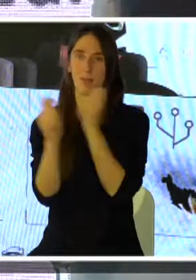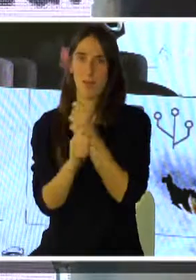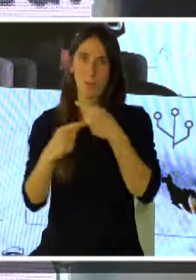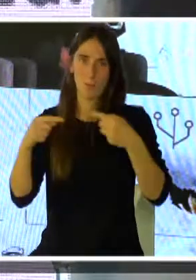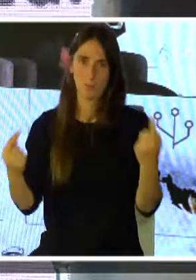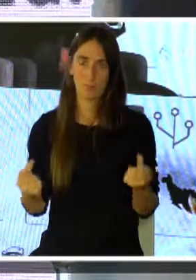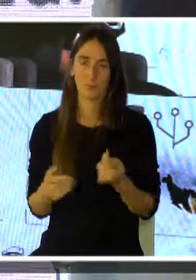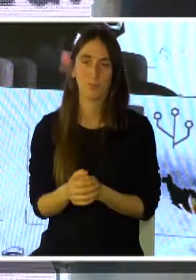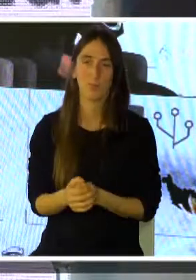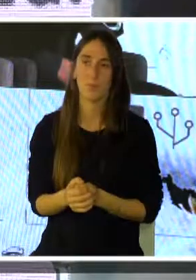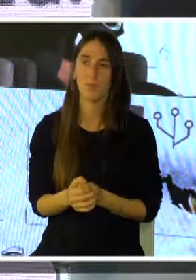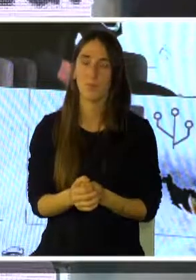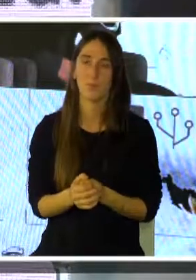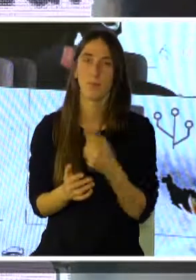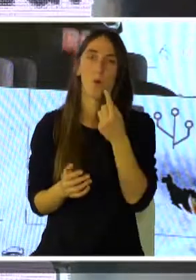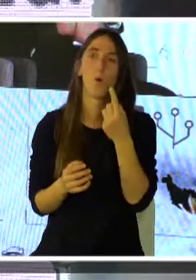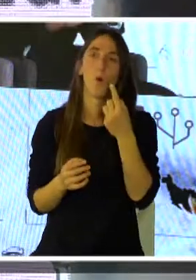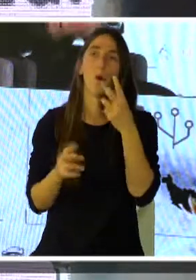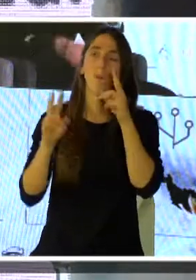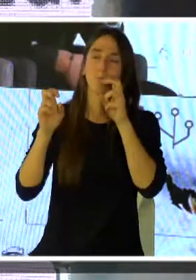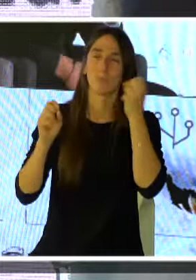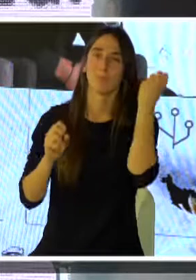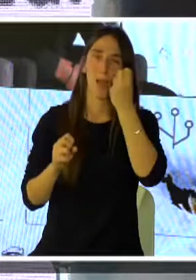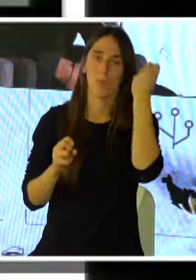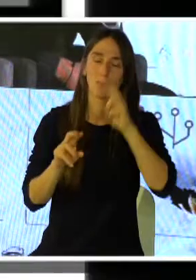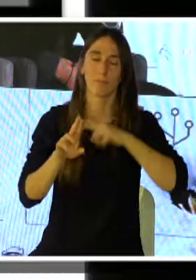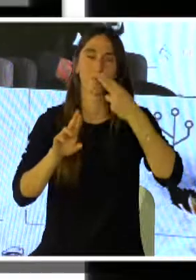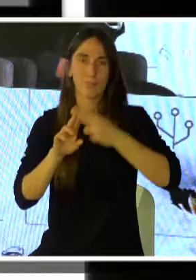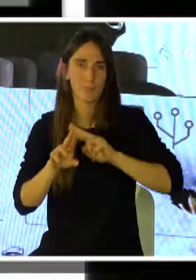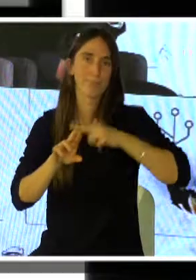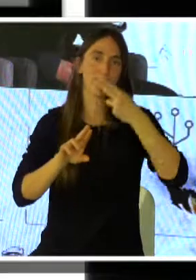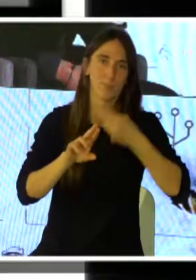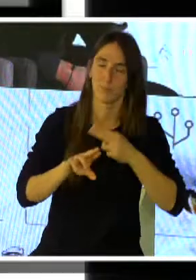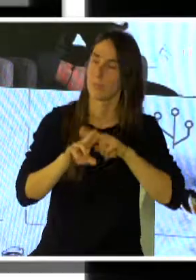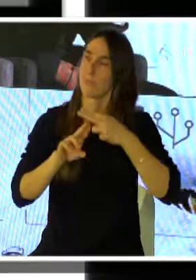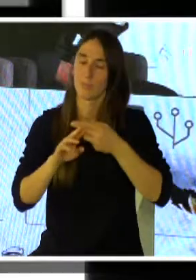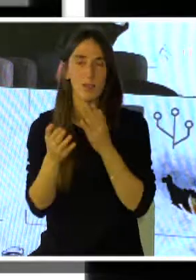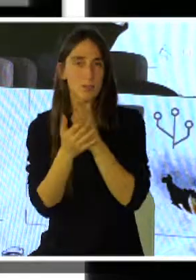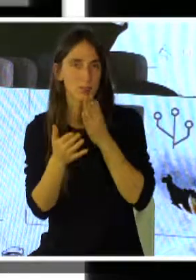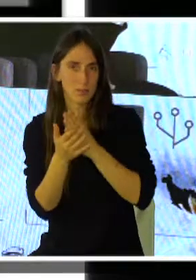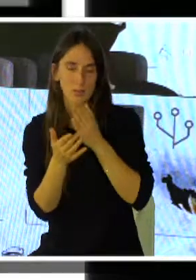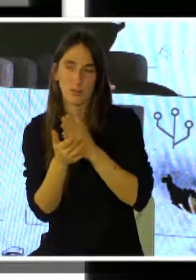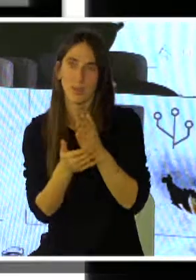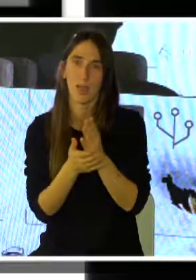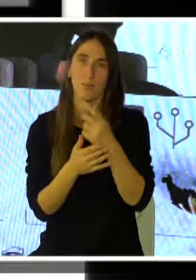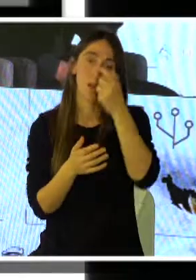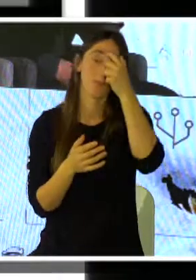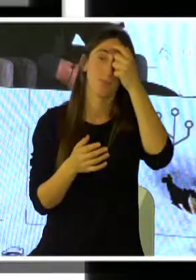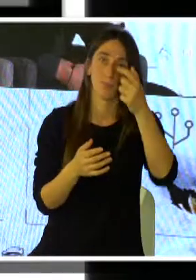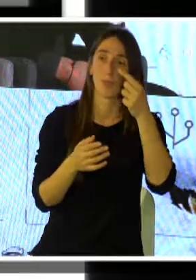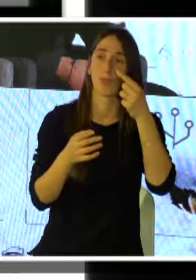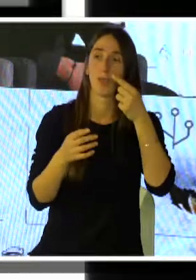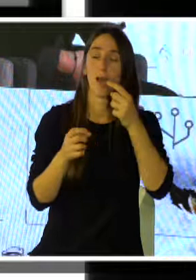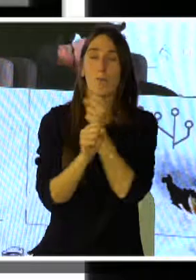cosas. Uno de los grandes temas y que estamos repitiendo hasta el hartazgo y por cual también nació también la tecnología